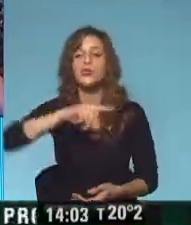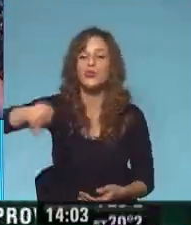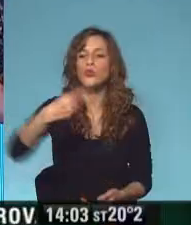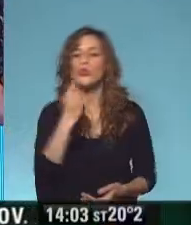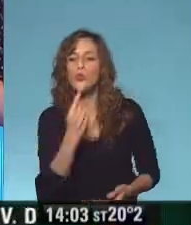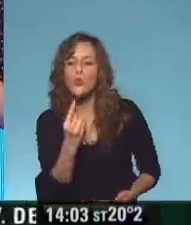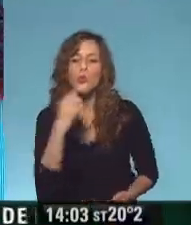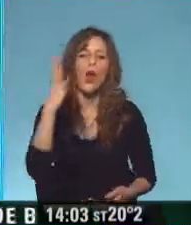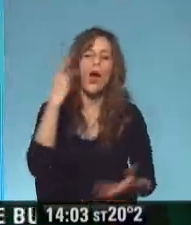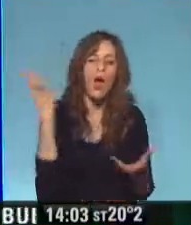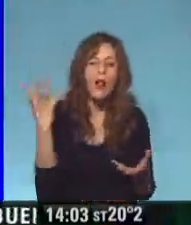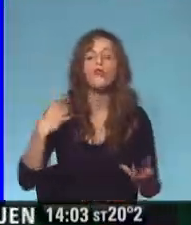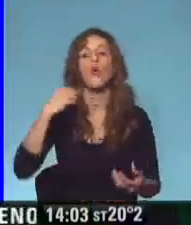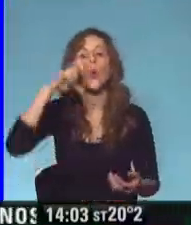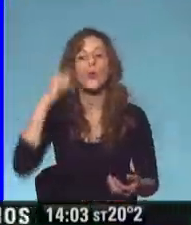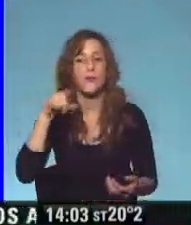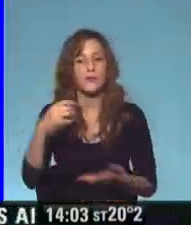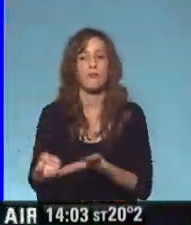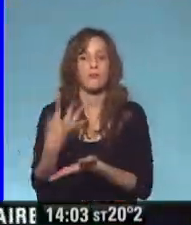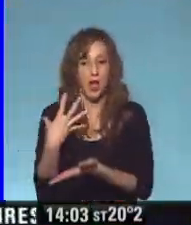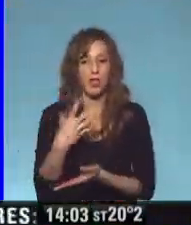tenemos el WhatsApp. Acuérdense,